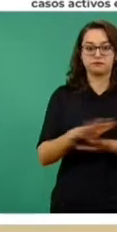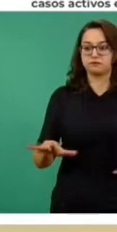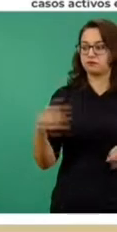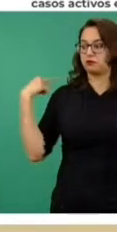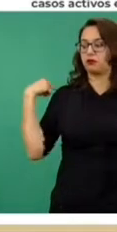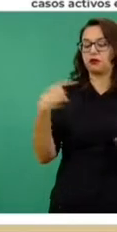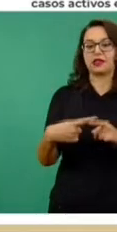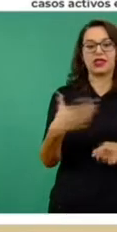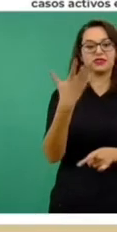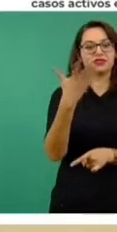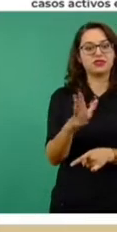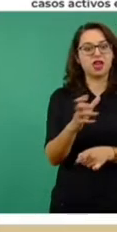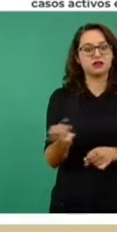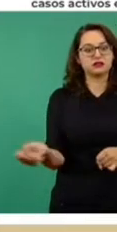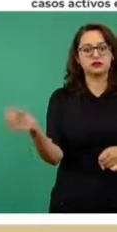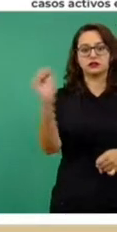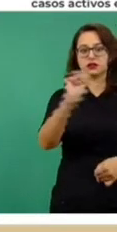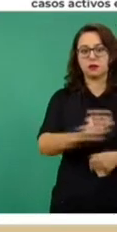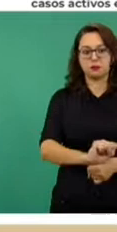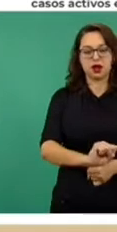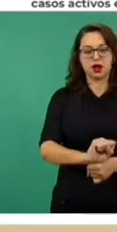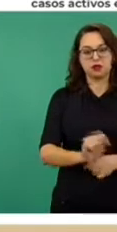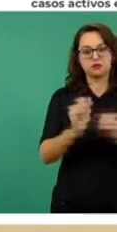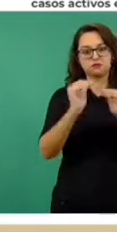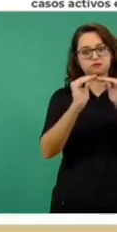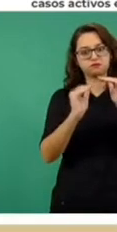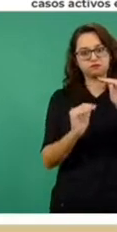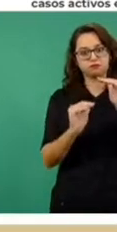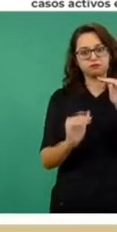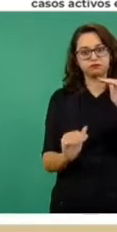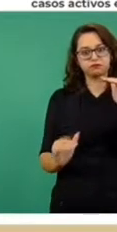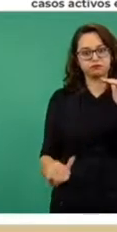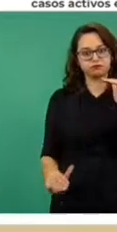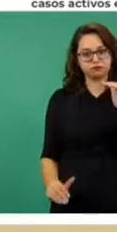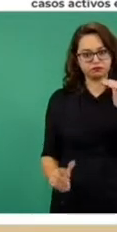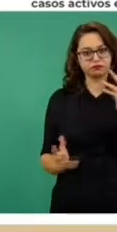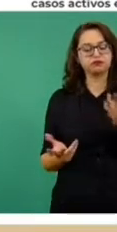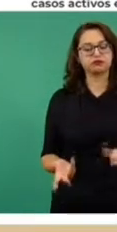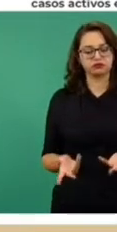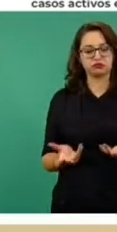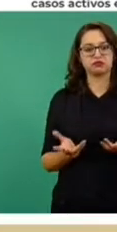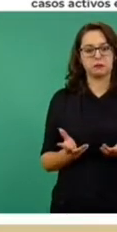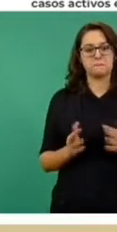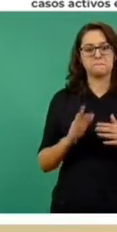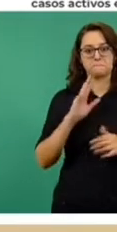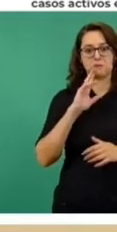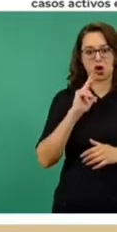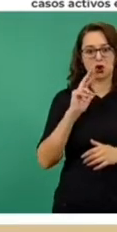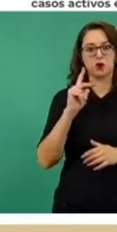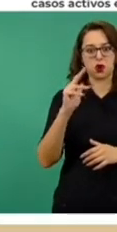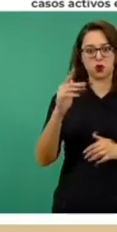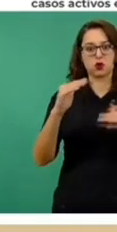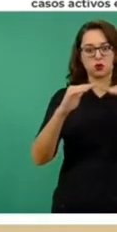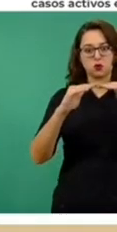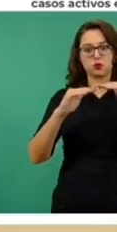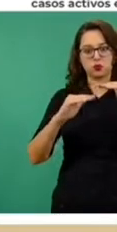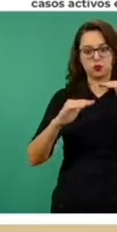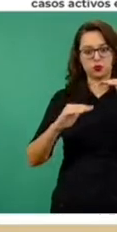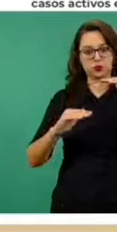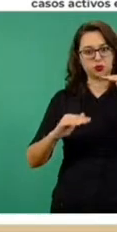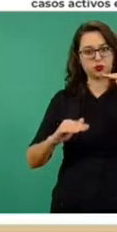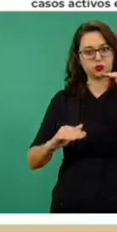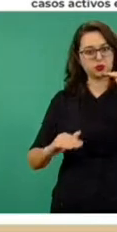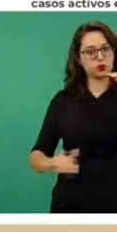consecutivas en la tercera ola de la epidemia ha ido reduciendo reduciendo reduciendo su intensidad en todos los